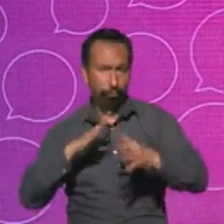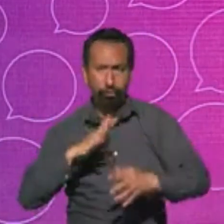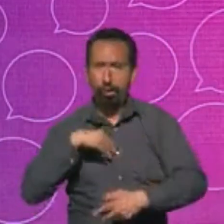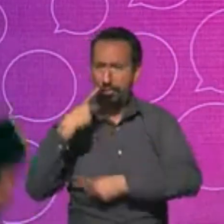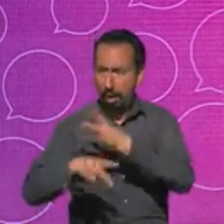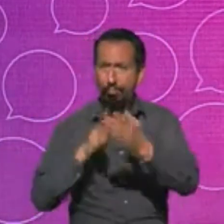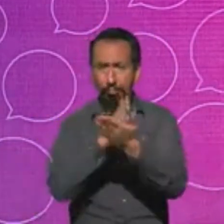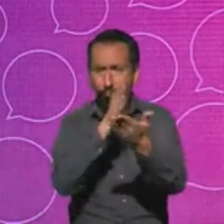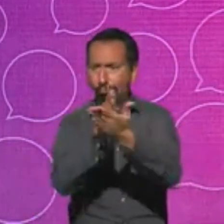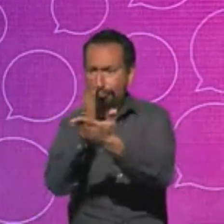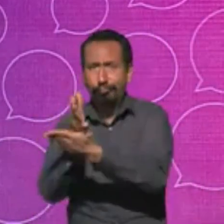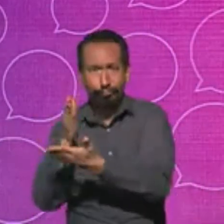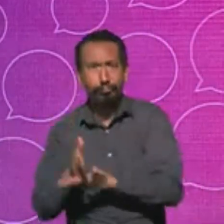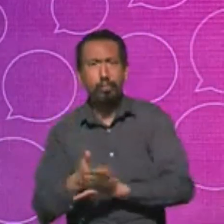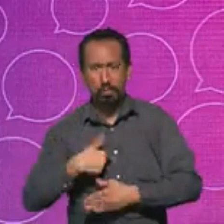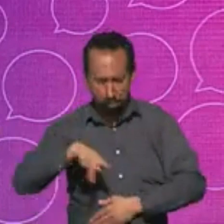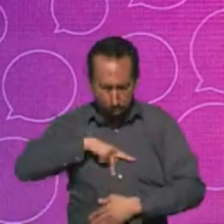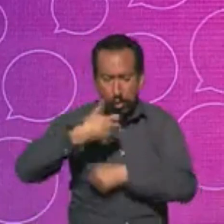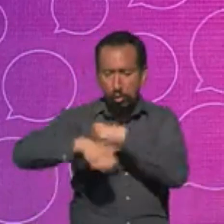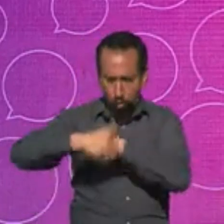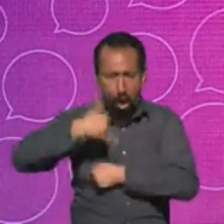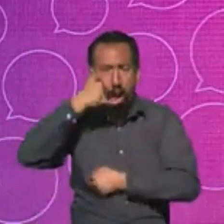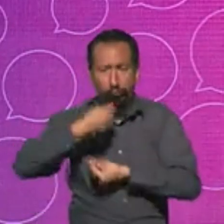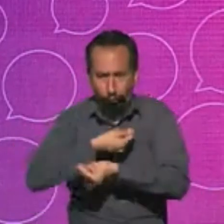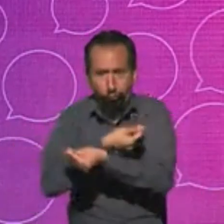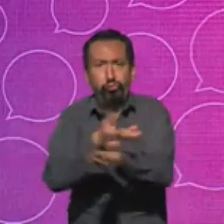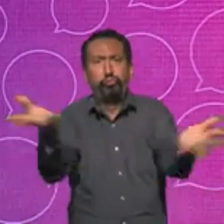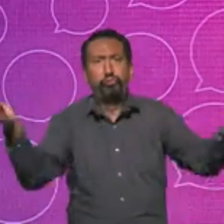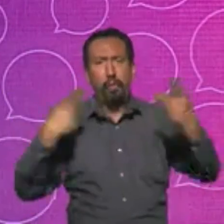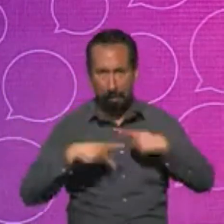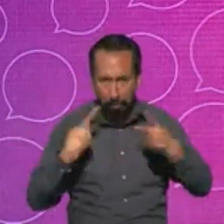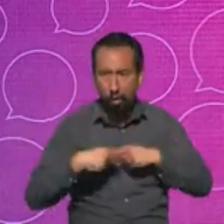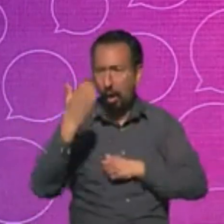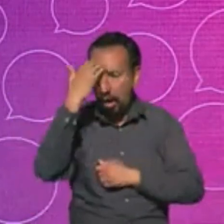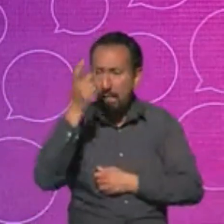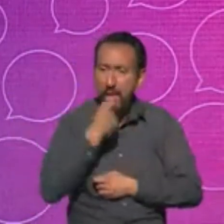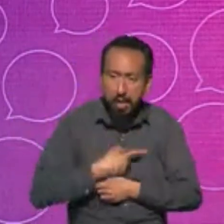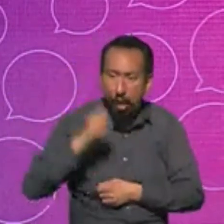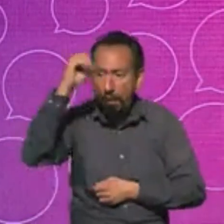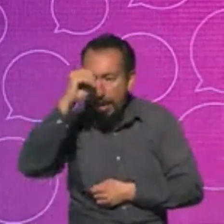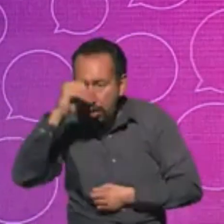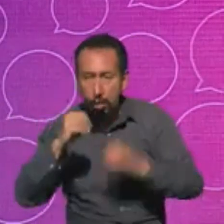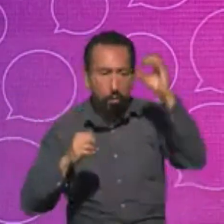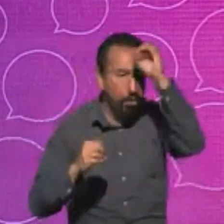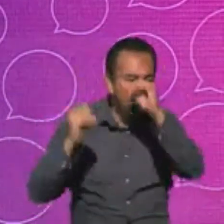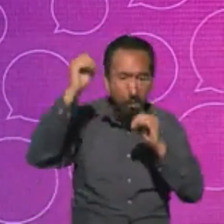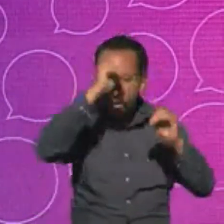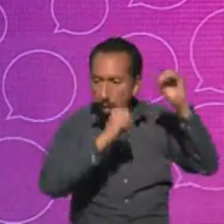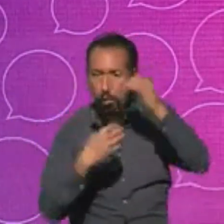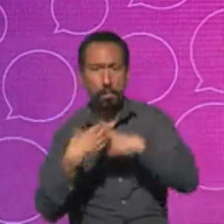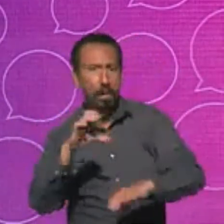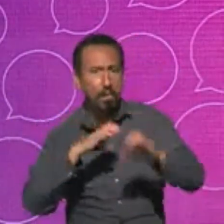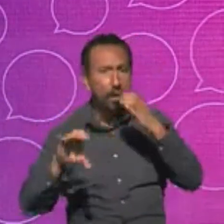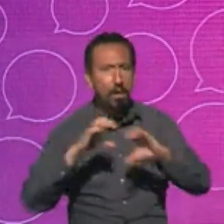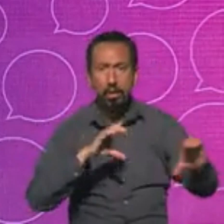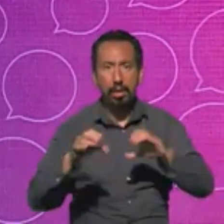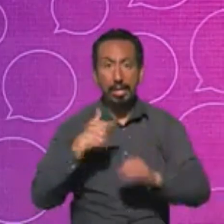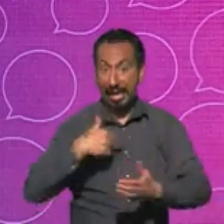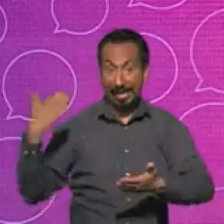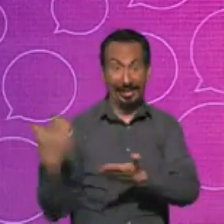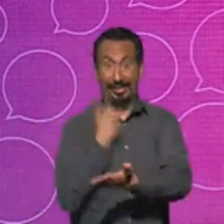y he publicado mi teléfono mi número de teléfono para que la gente me comparta sus opiniones sus inquietudes pero cuando estemos en